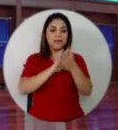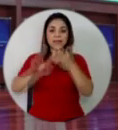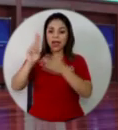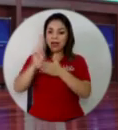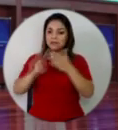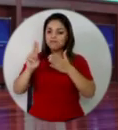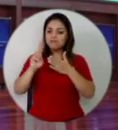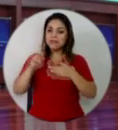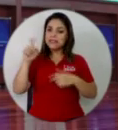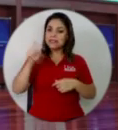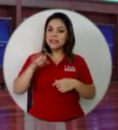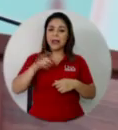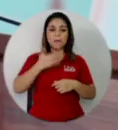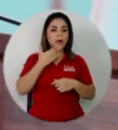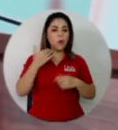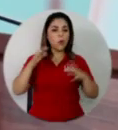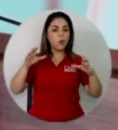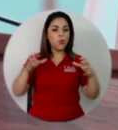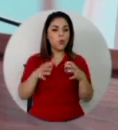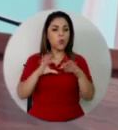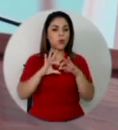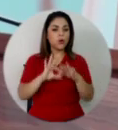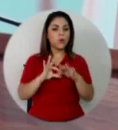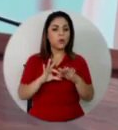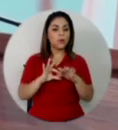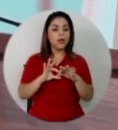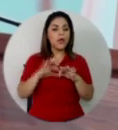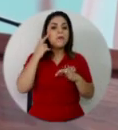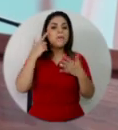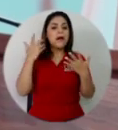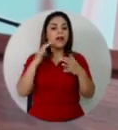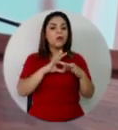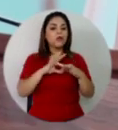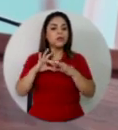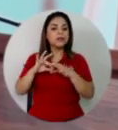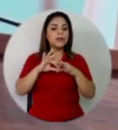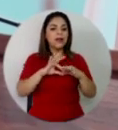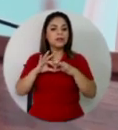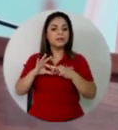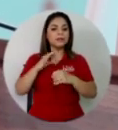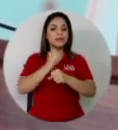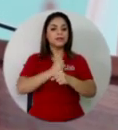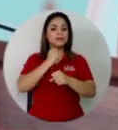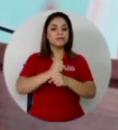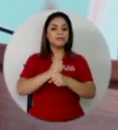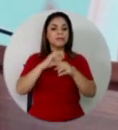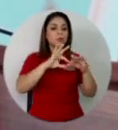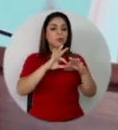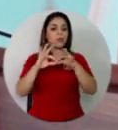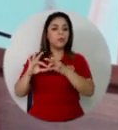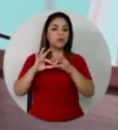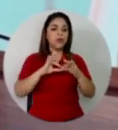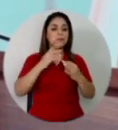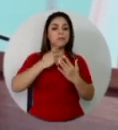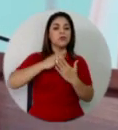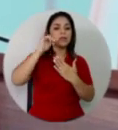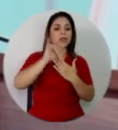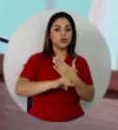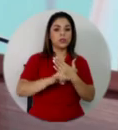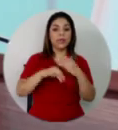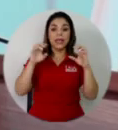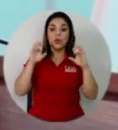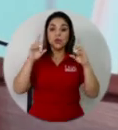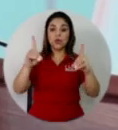de conjuntarse para coordinar trabajos, para coordinar proyectos, para coordinar lo que la